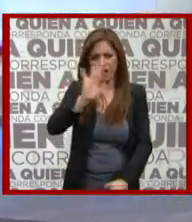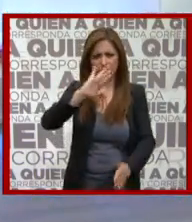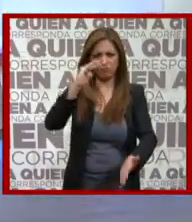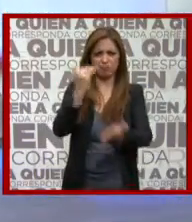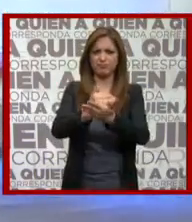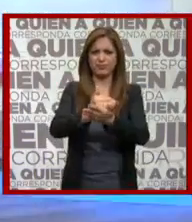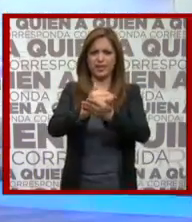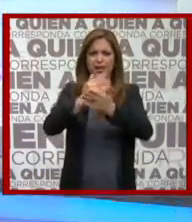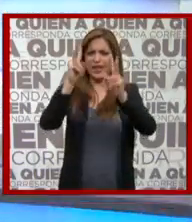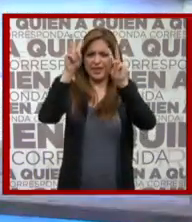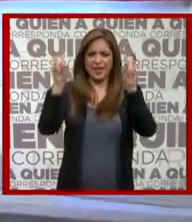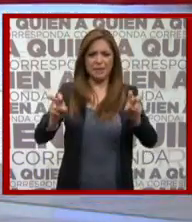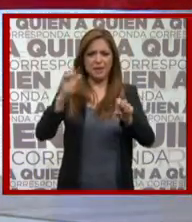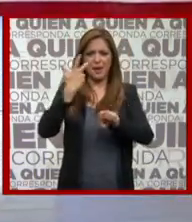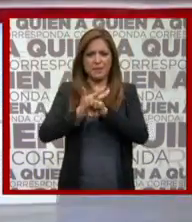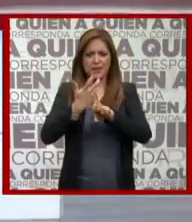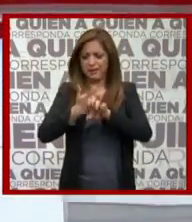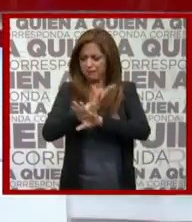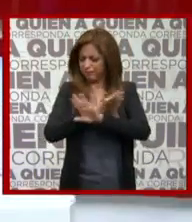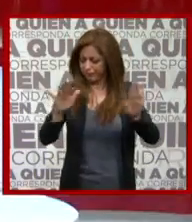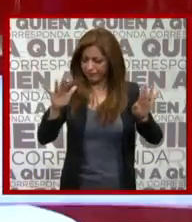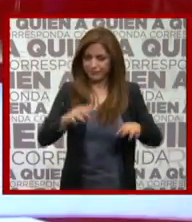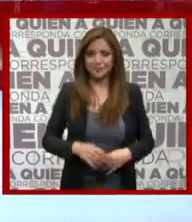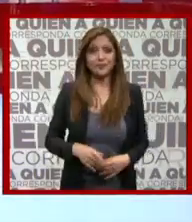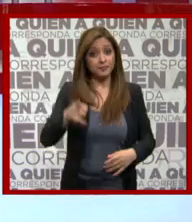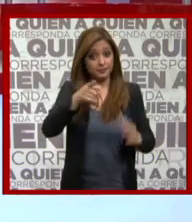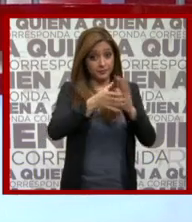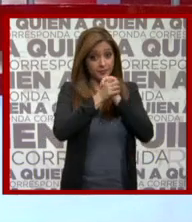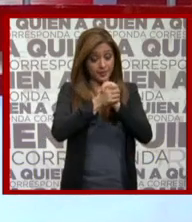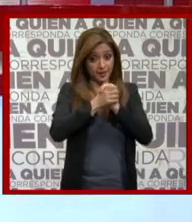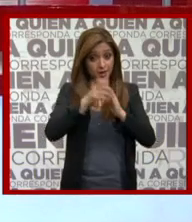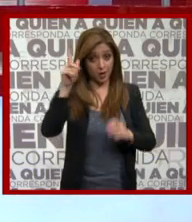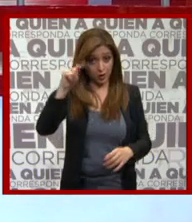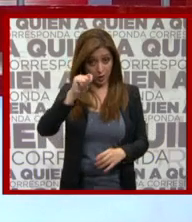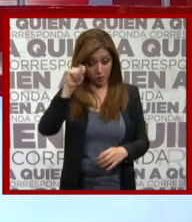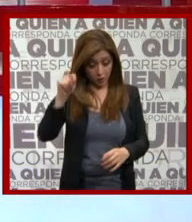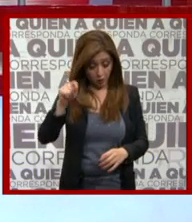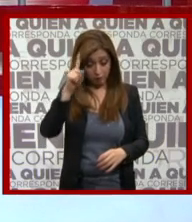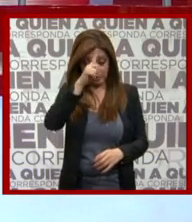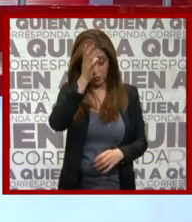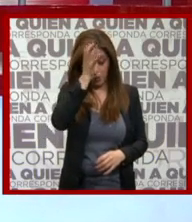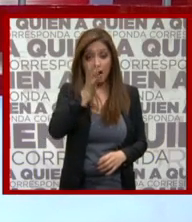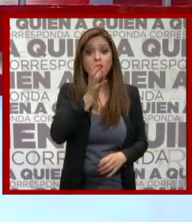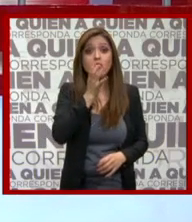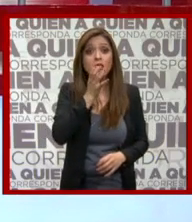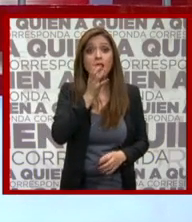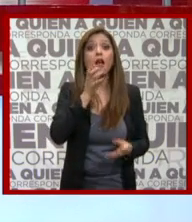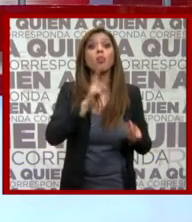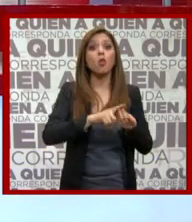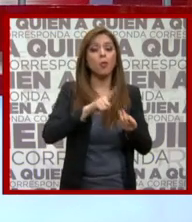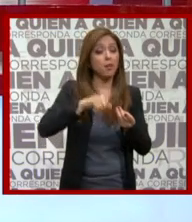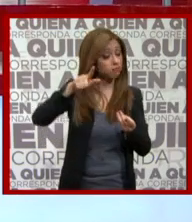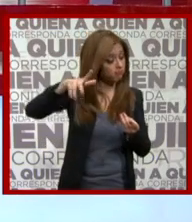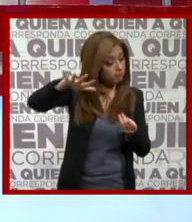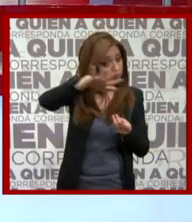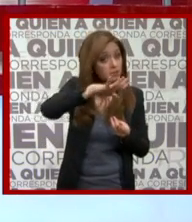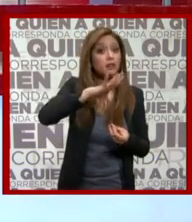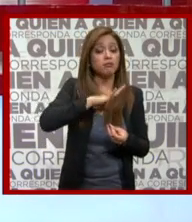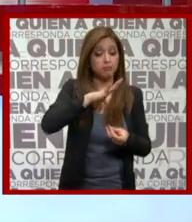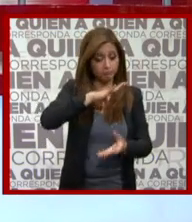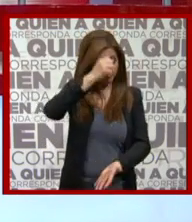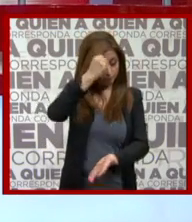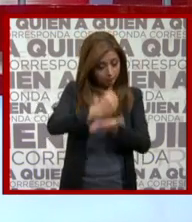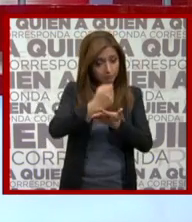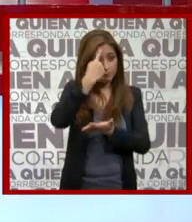más tema de ese equipucho, pero bueno. Saludos a toda la gente en Torreón, Coahuila. Les recuerdo que en Torreón, allá en la comarca lagunera, hay una quien corresponda